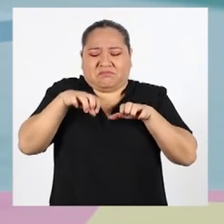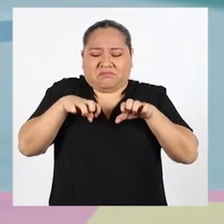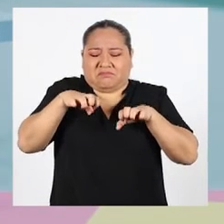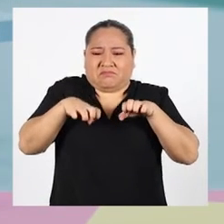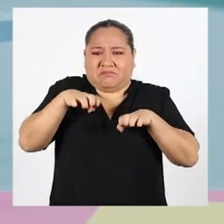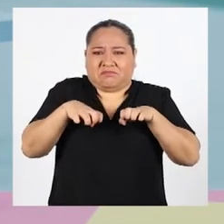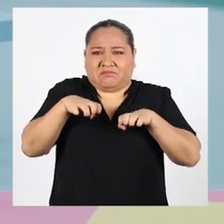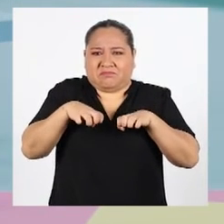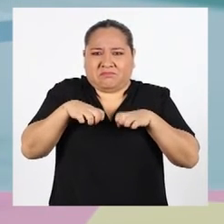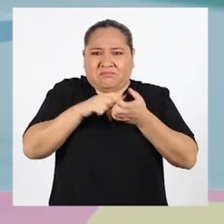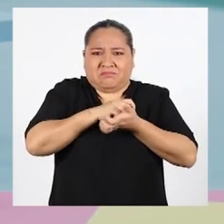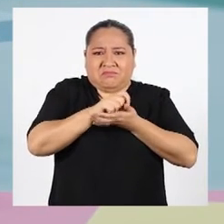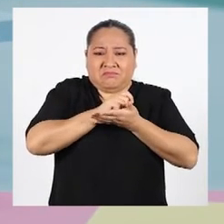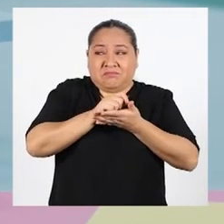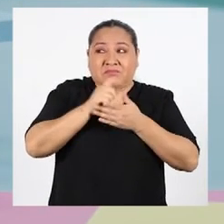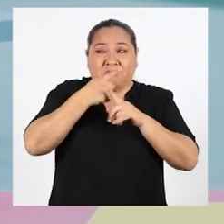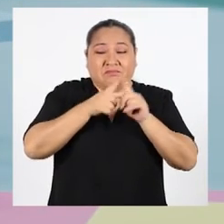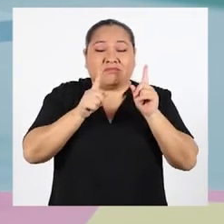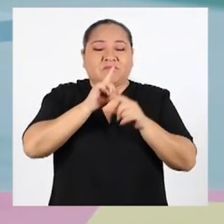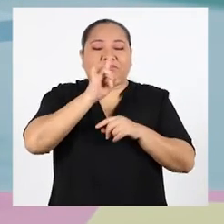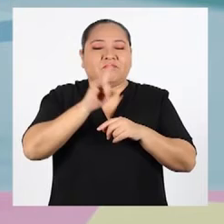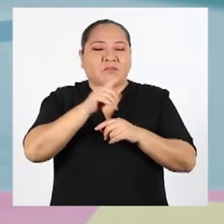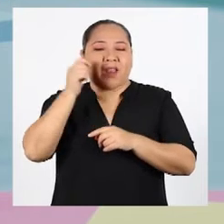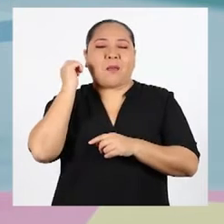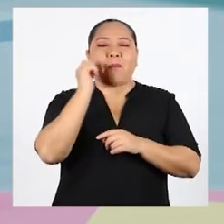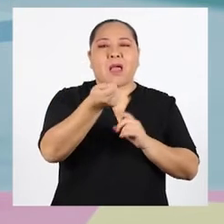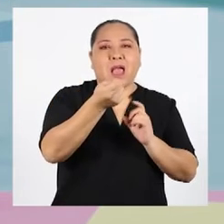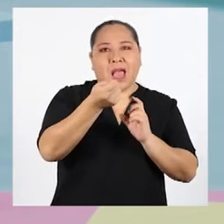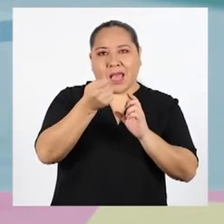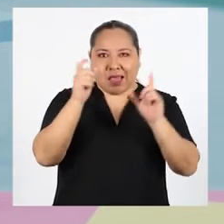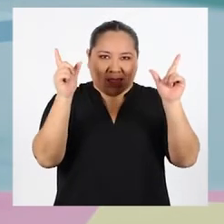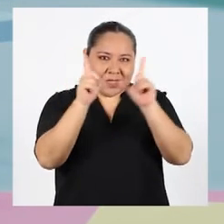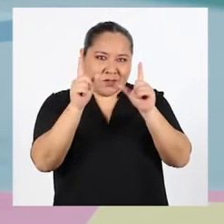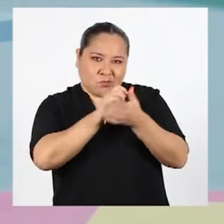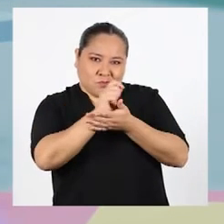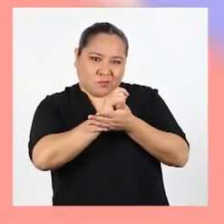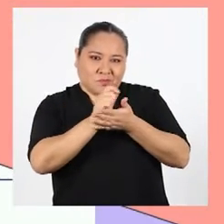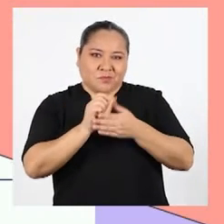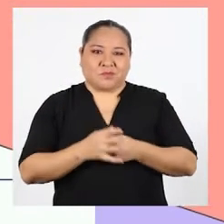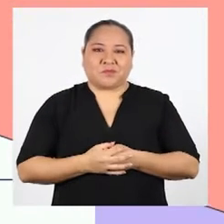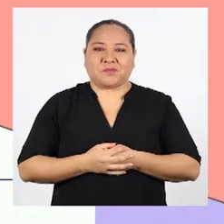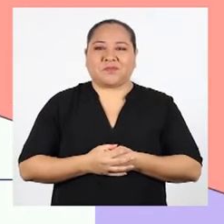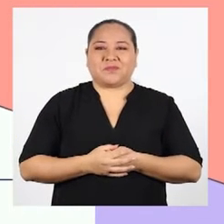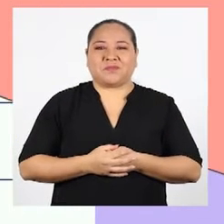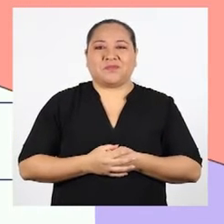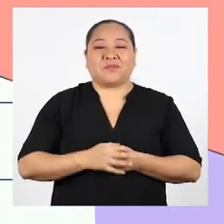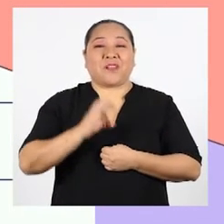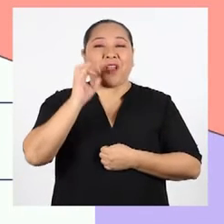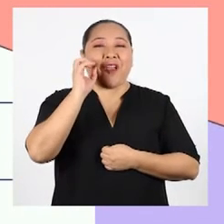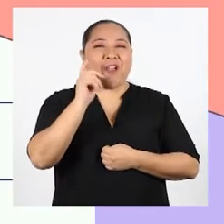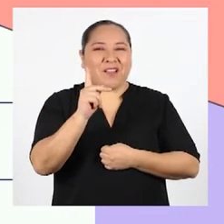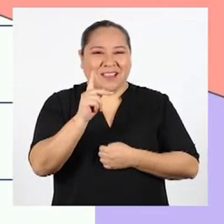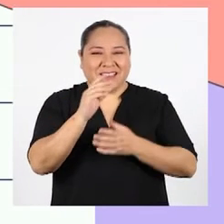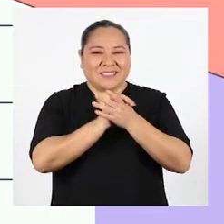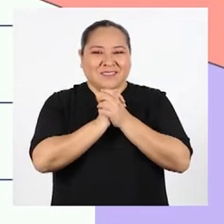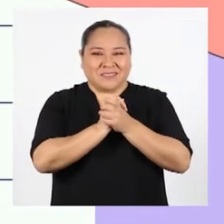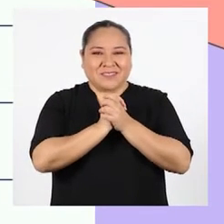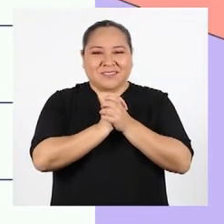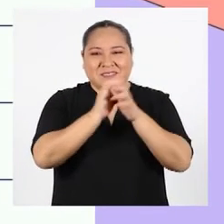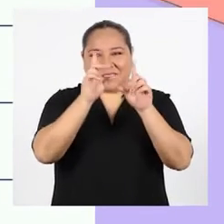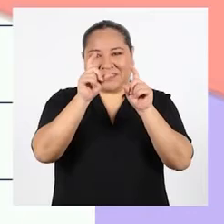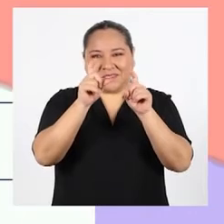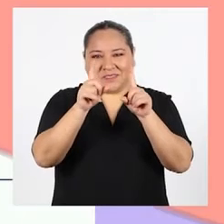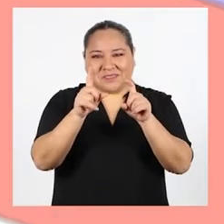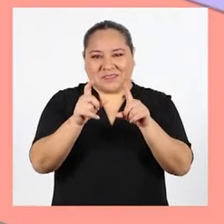pezuña, pero tomaré nota usando la magia de la televisión. Muy bien, amigas y amigos, las